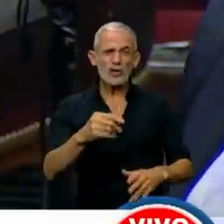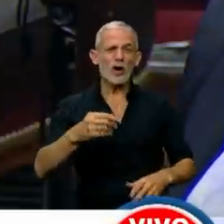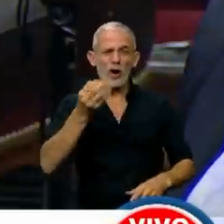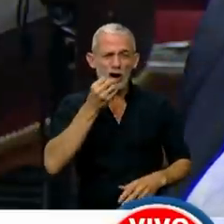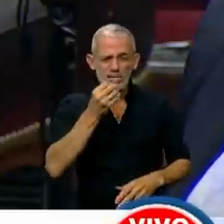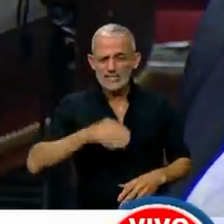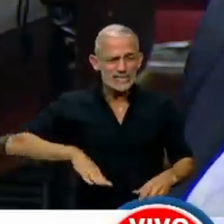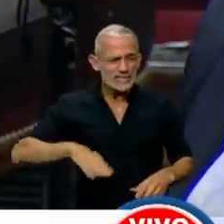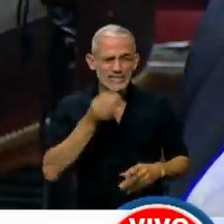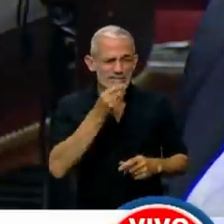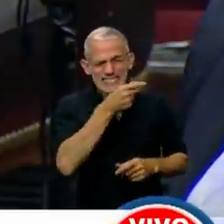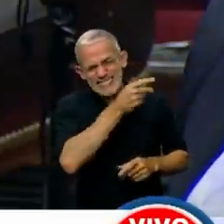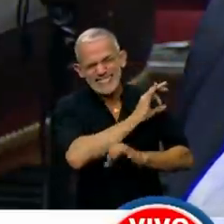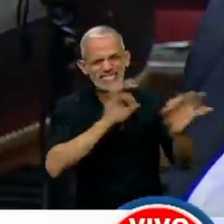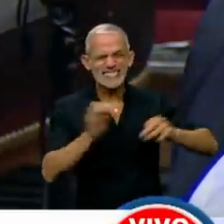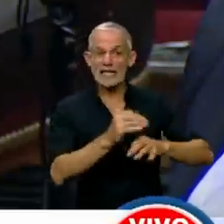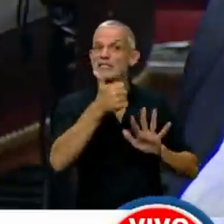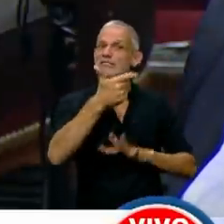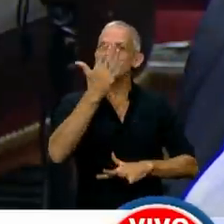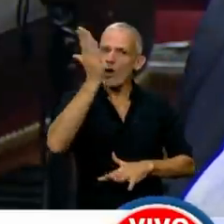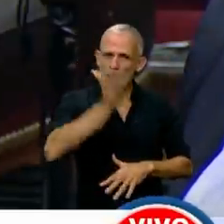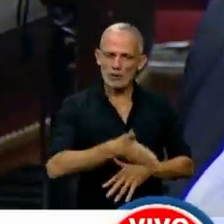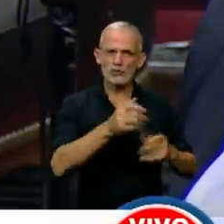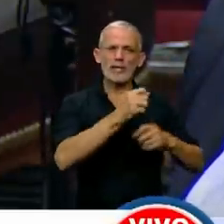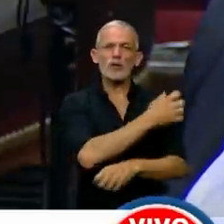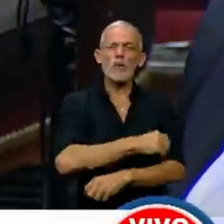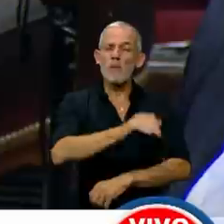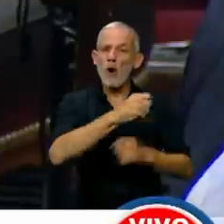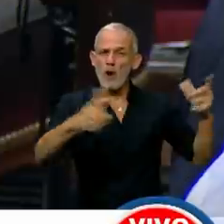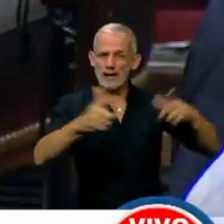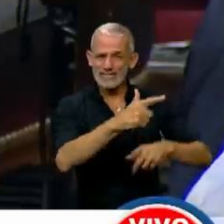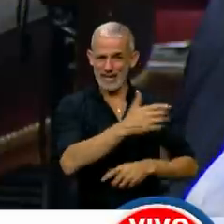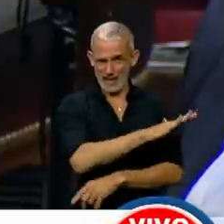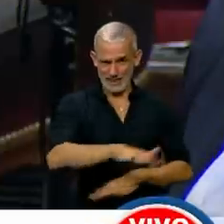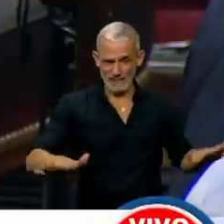comer estoy hablando de 65 por ciento de pobreza infantil